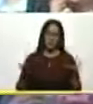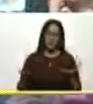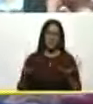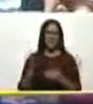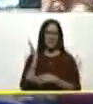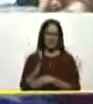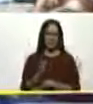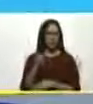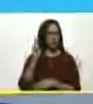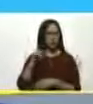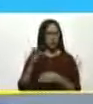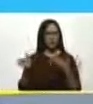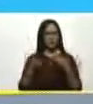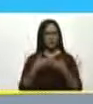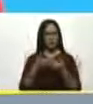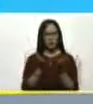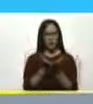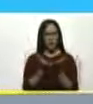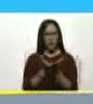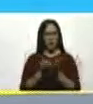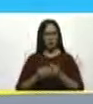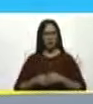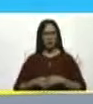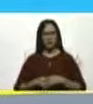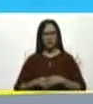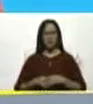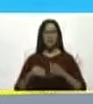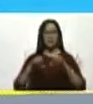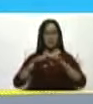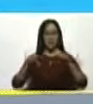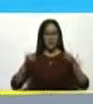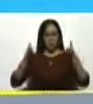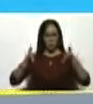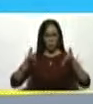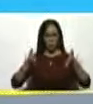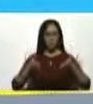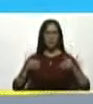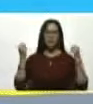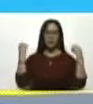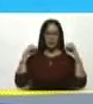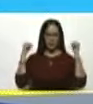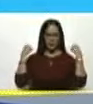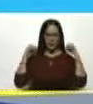jamás se cerró una escuela. Se educó, se preparó.